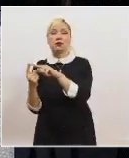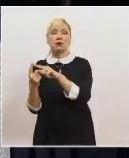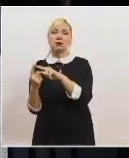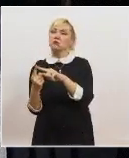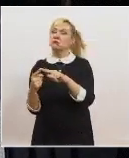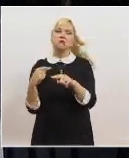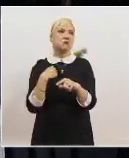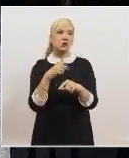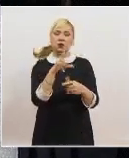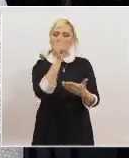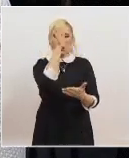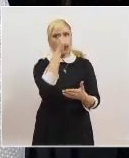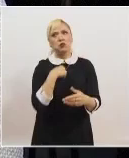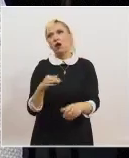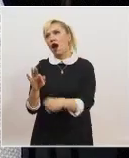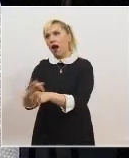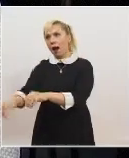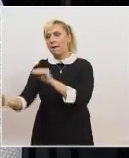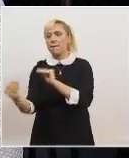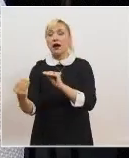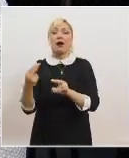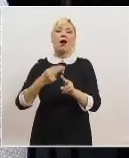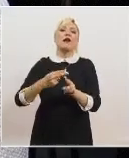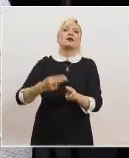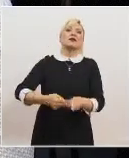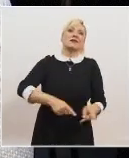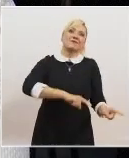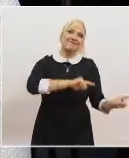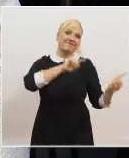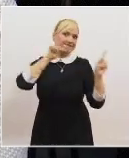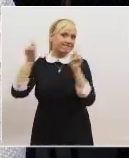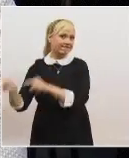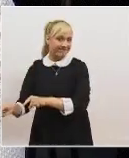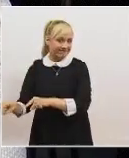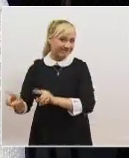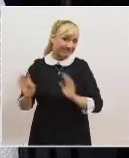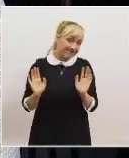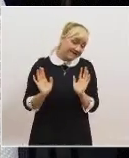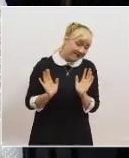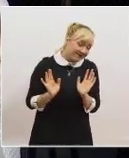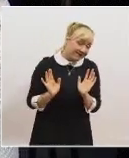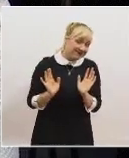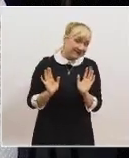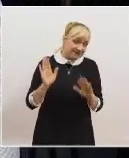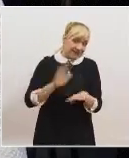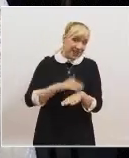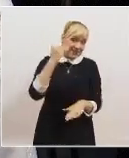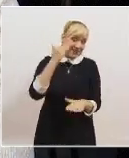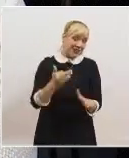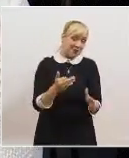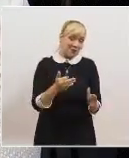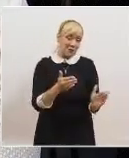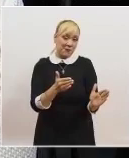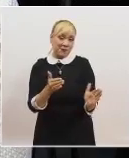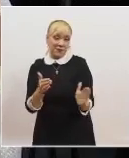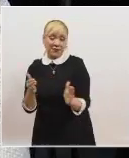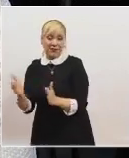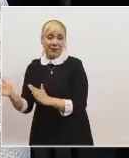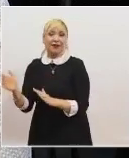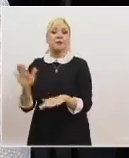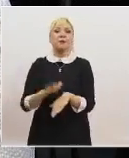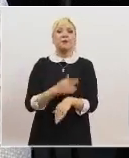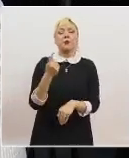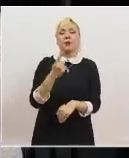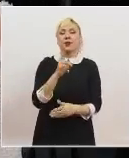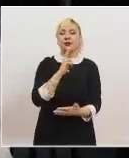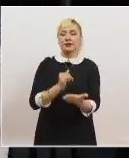el amparo, la conclusión tendrá que ser en ese sentido. No es suficiente en sí porque hay una comprensión de a quién se refiere toda